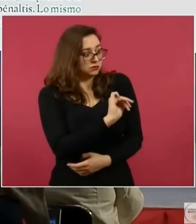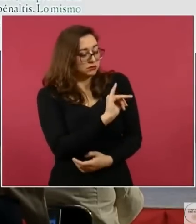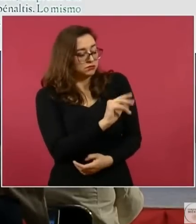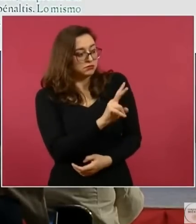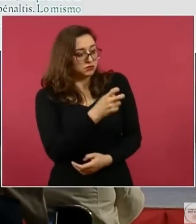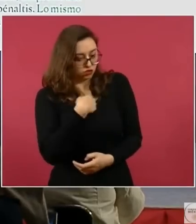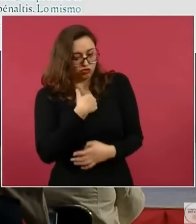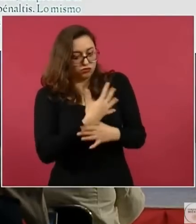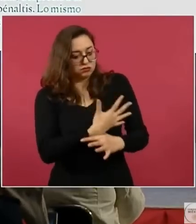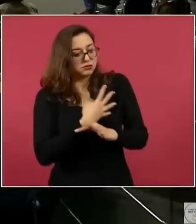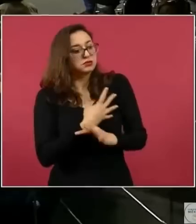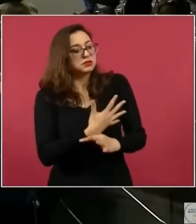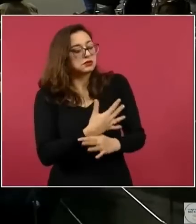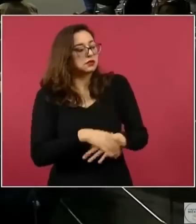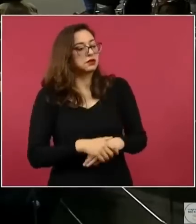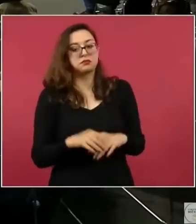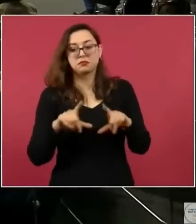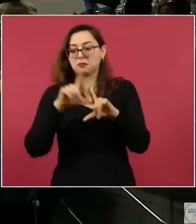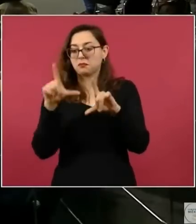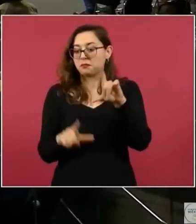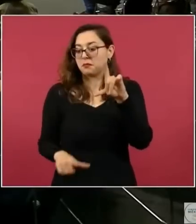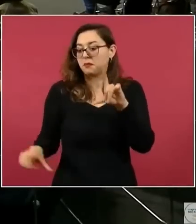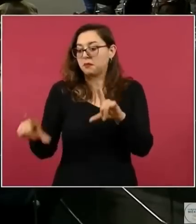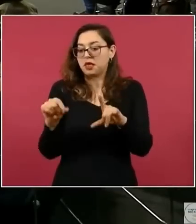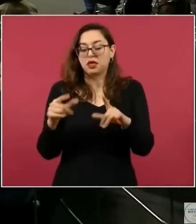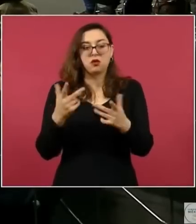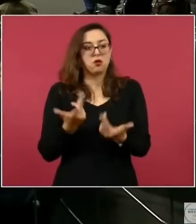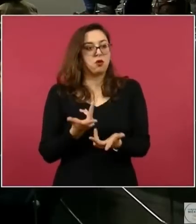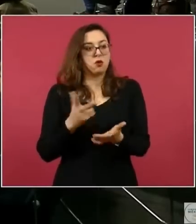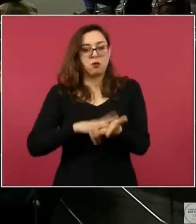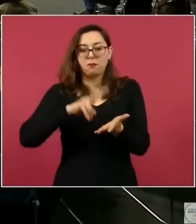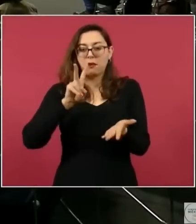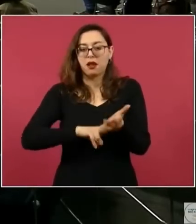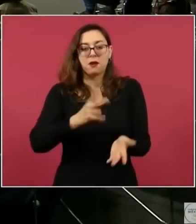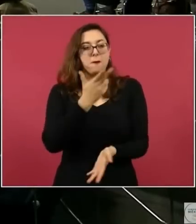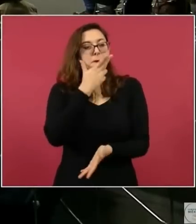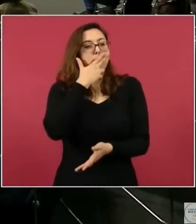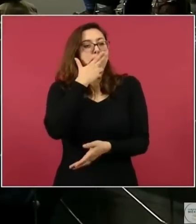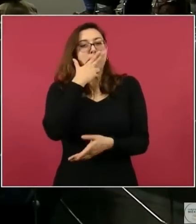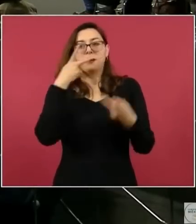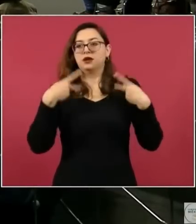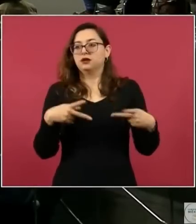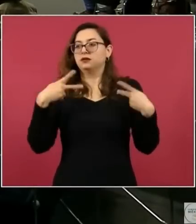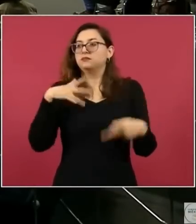que la mayor riqueza de México es la honestidad de su pueblo.